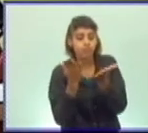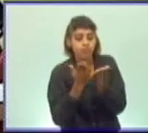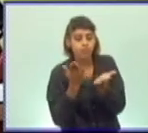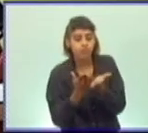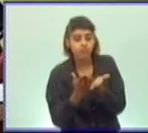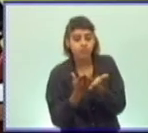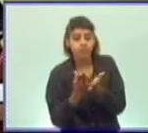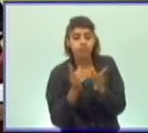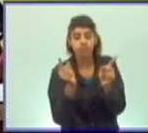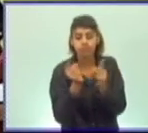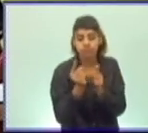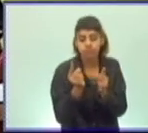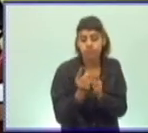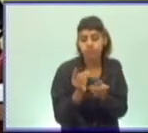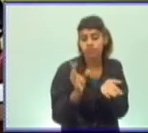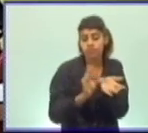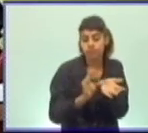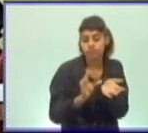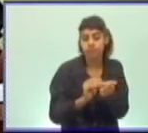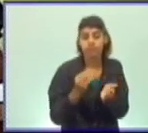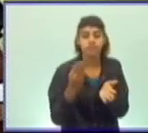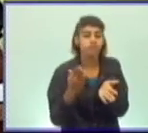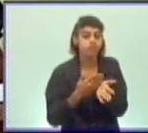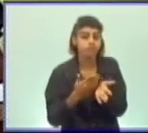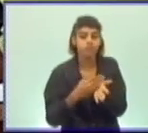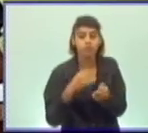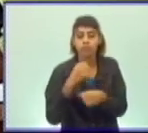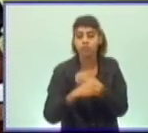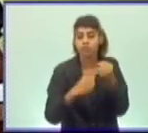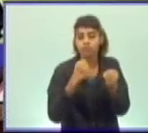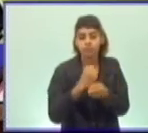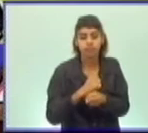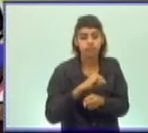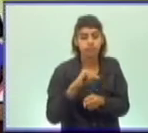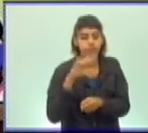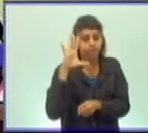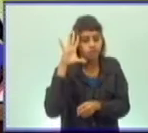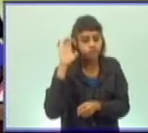realicen resúmenes que les van a servir para apoderarse